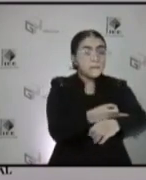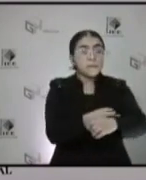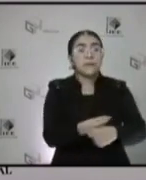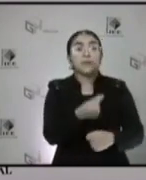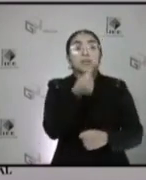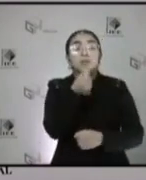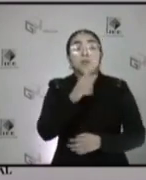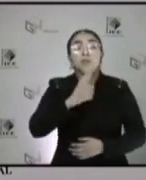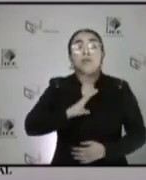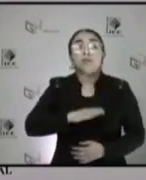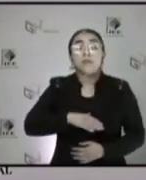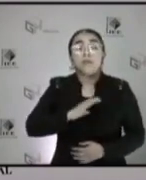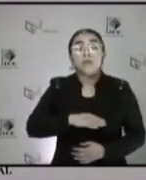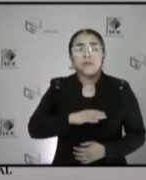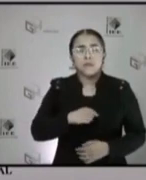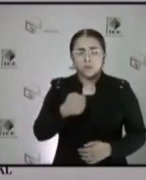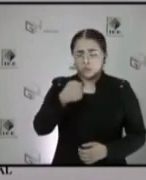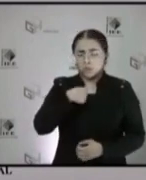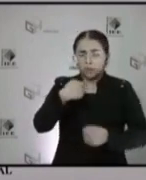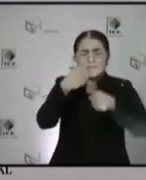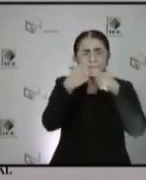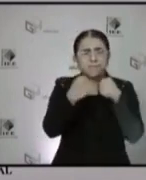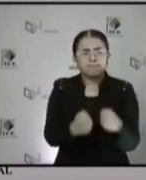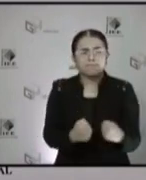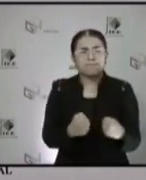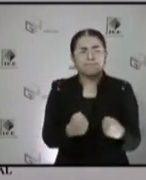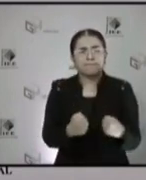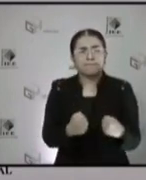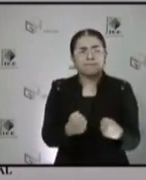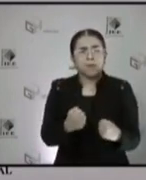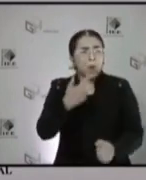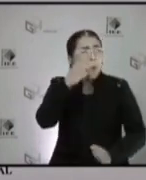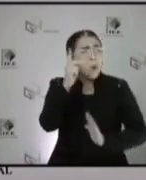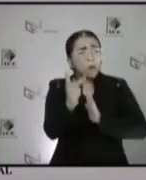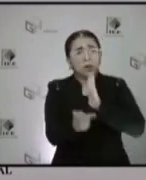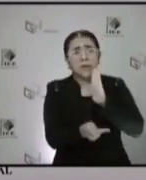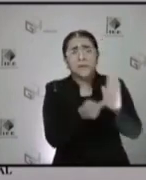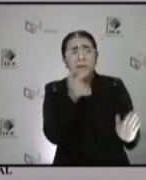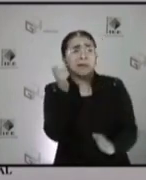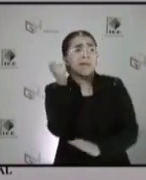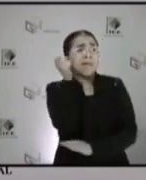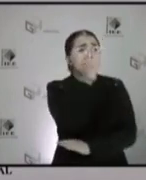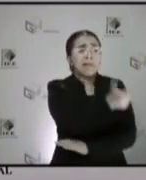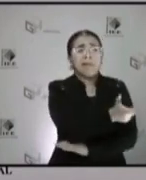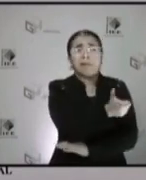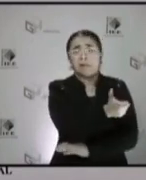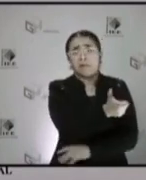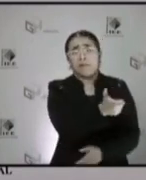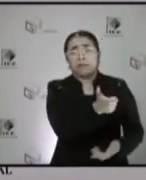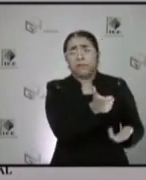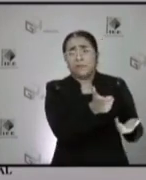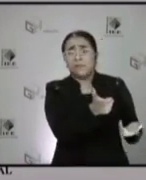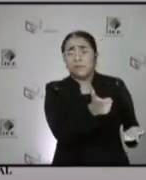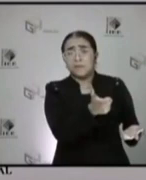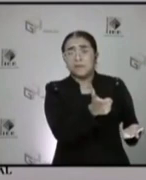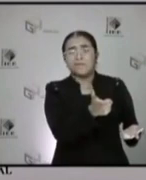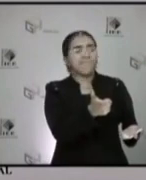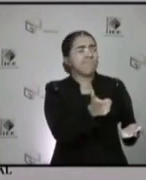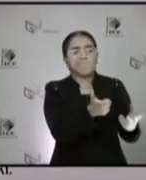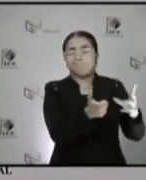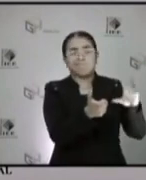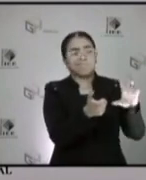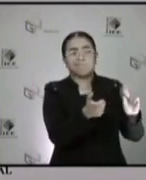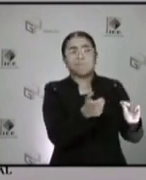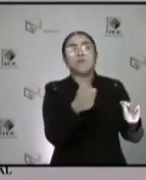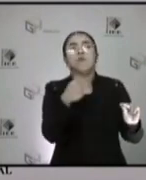cáncer, les aseguro que no volverán a pagar ni un solo peso. Voy a garantizar